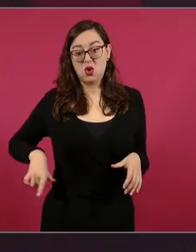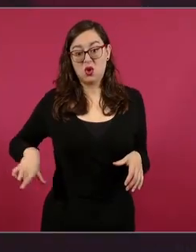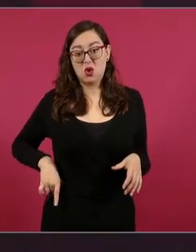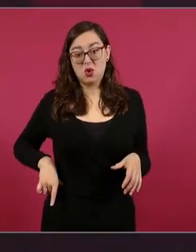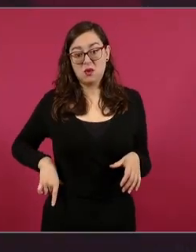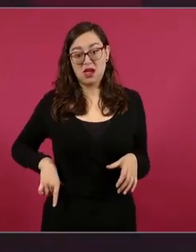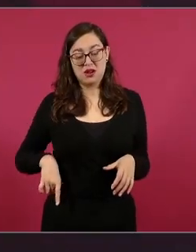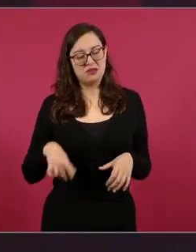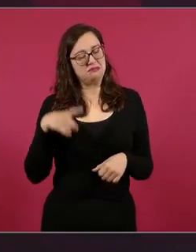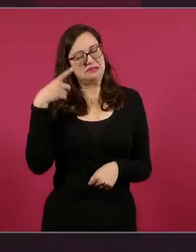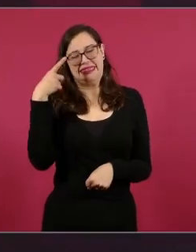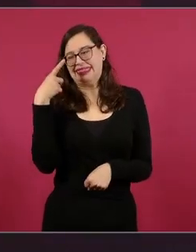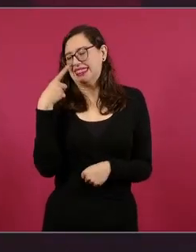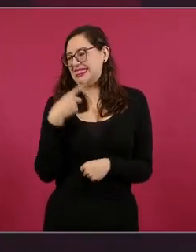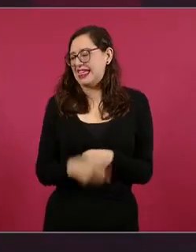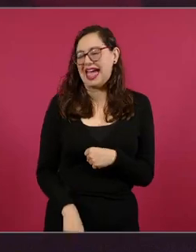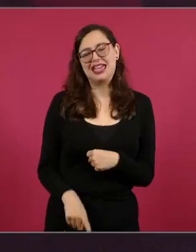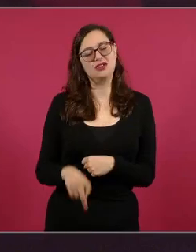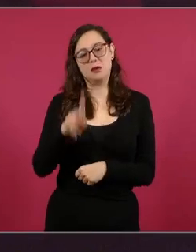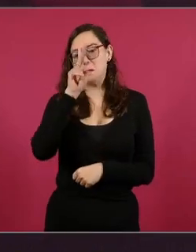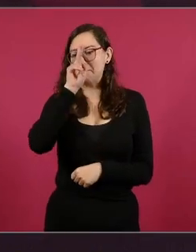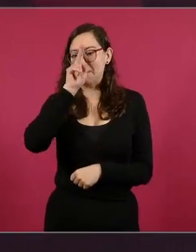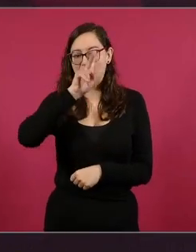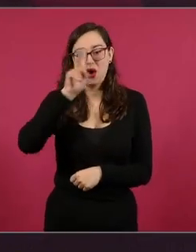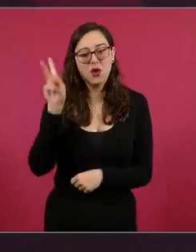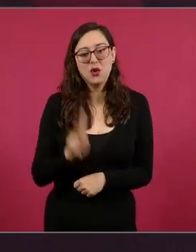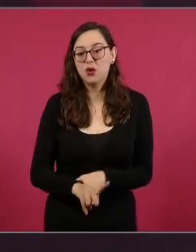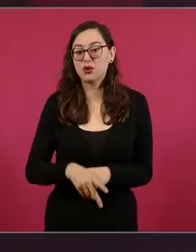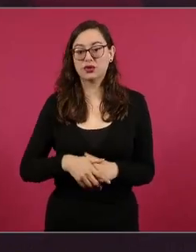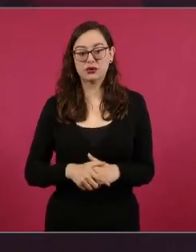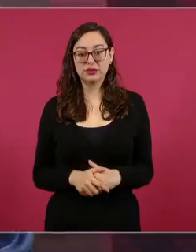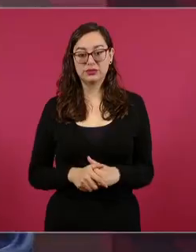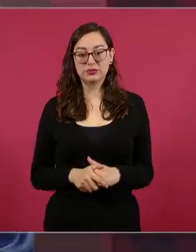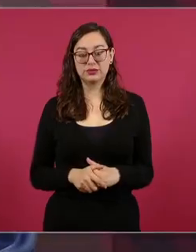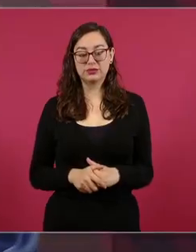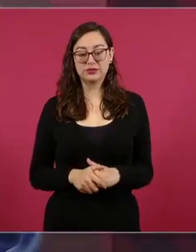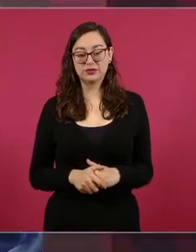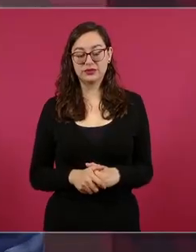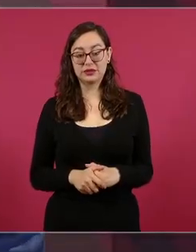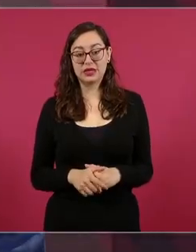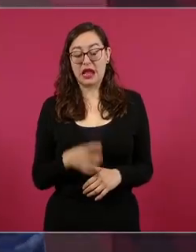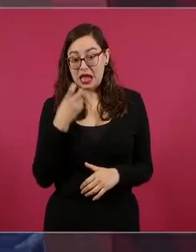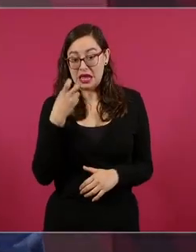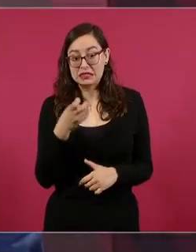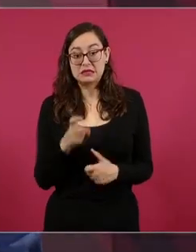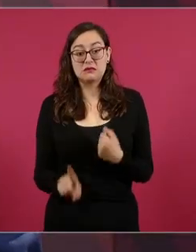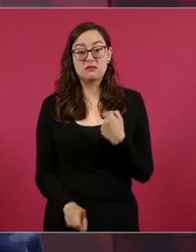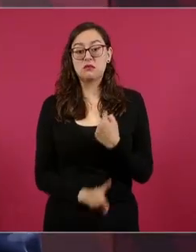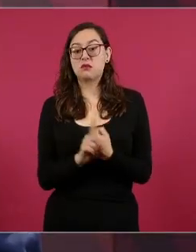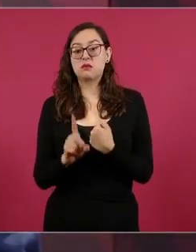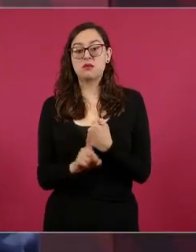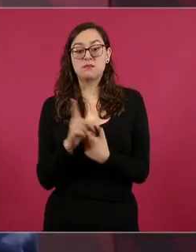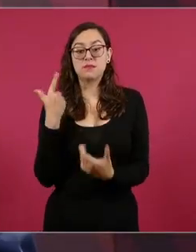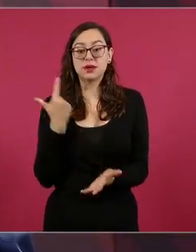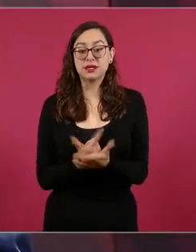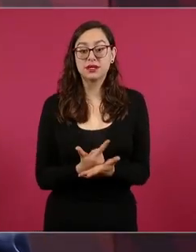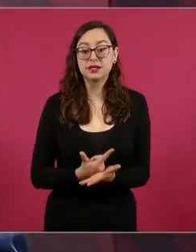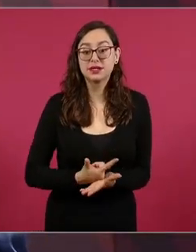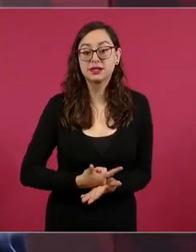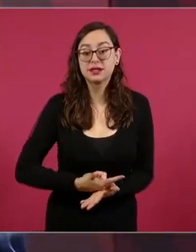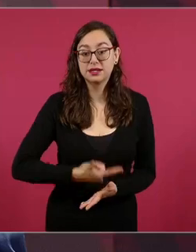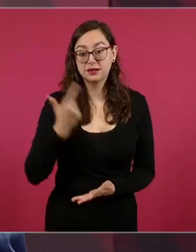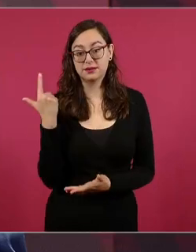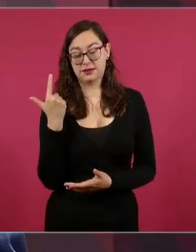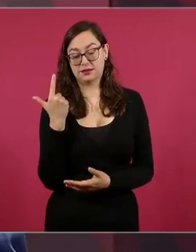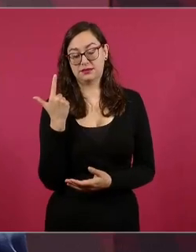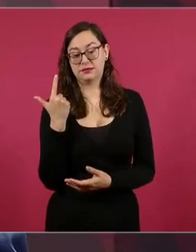políticas y económicas. Nada. Es el principal problema, la corrupción.